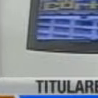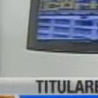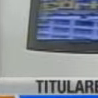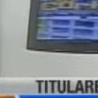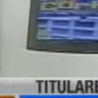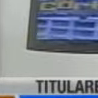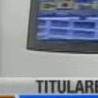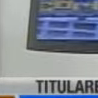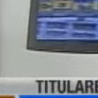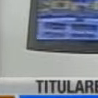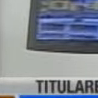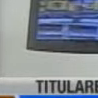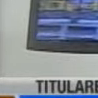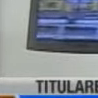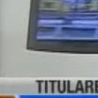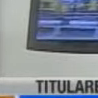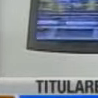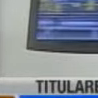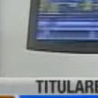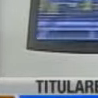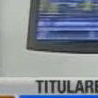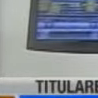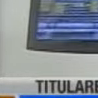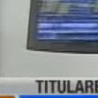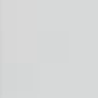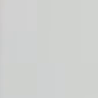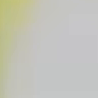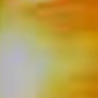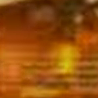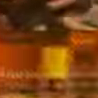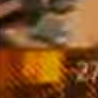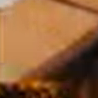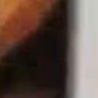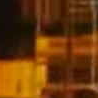ganó. Por chusa, no se lo pierda.